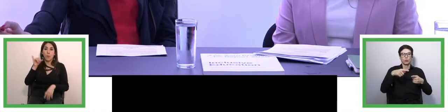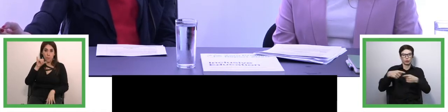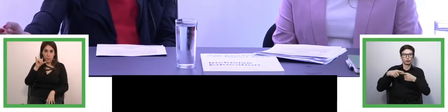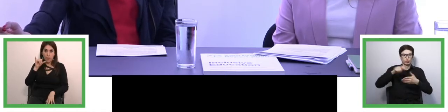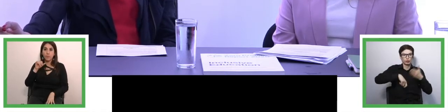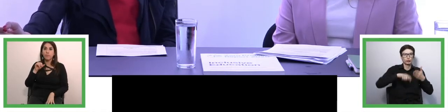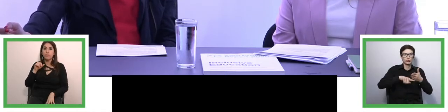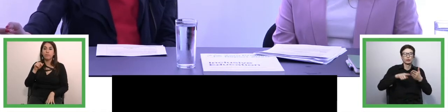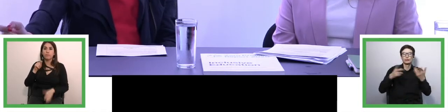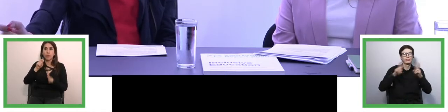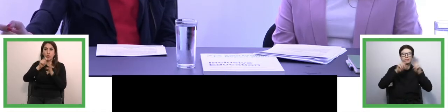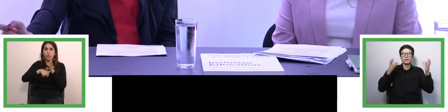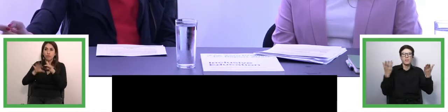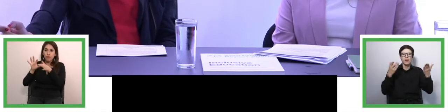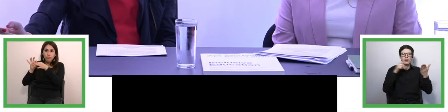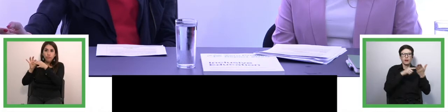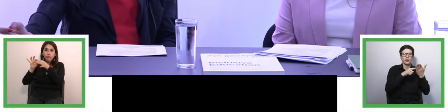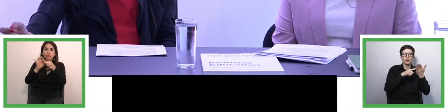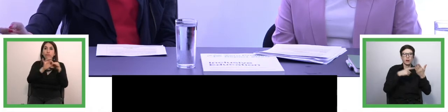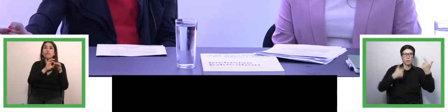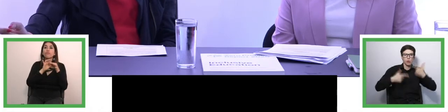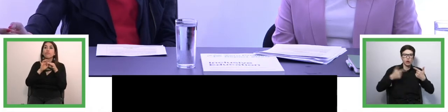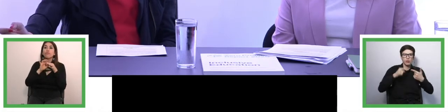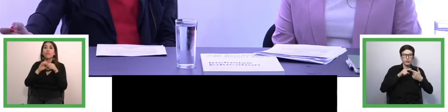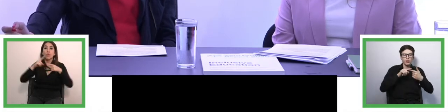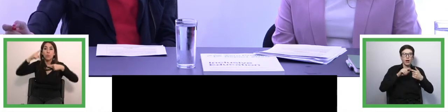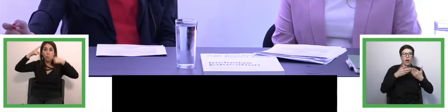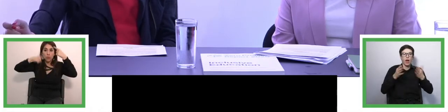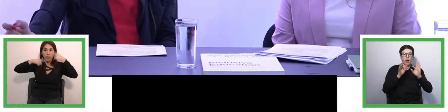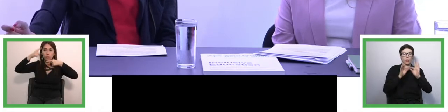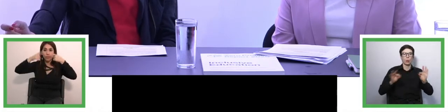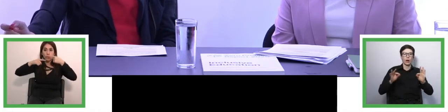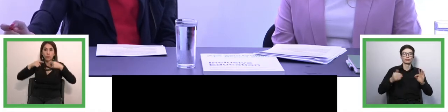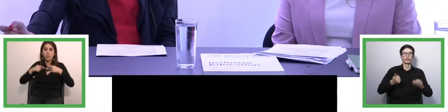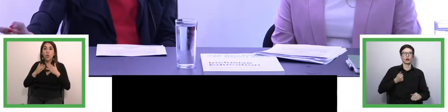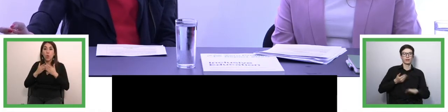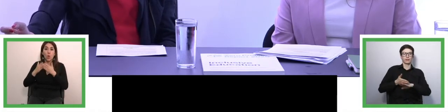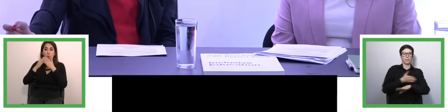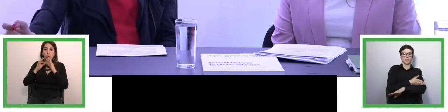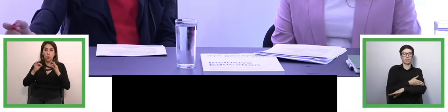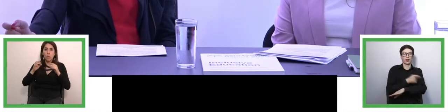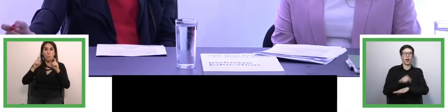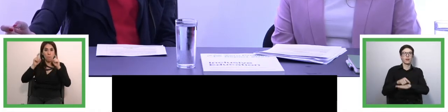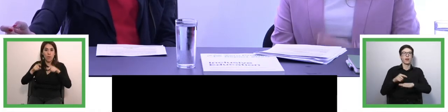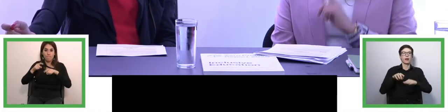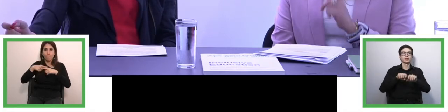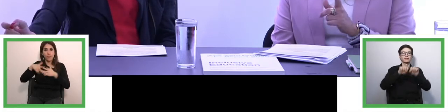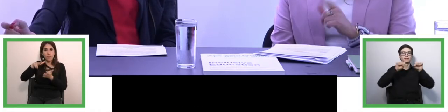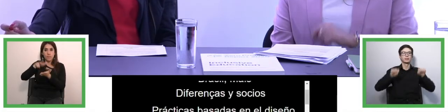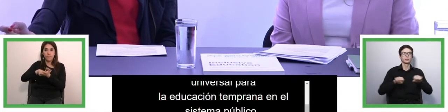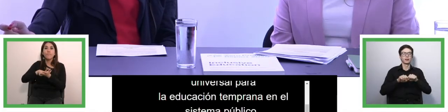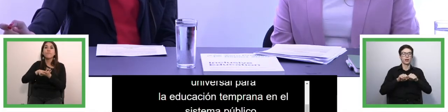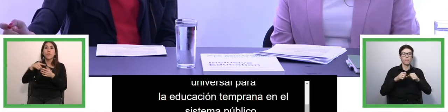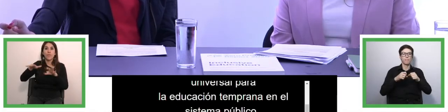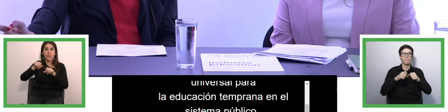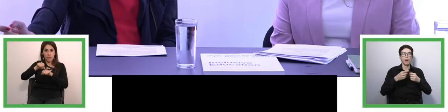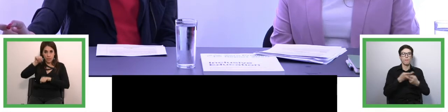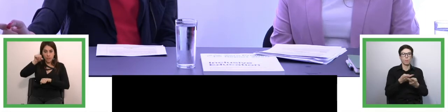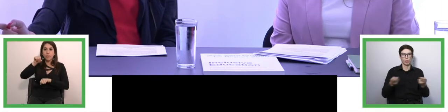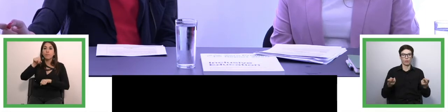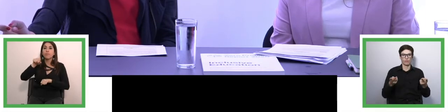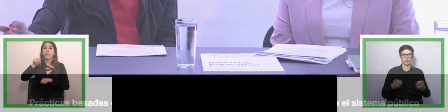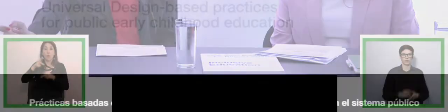diseño universal para la educación temprana en el sistema público. Va video.